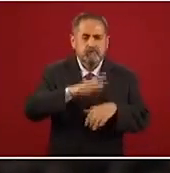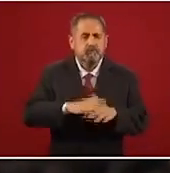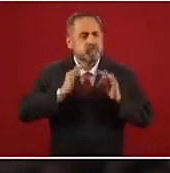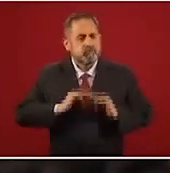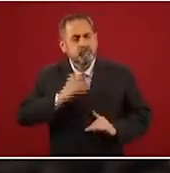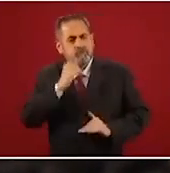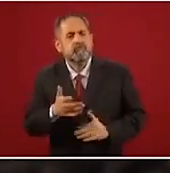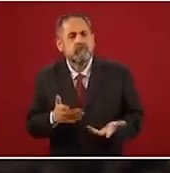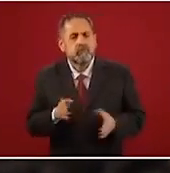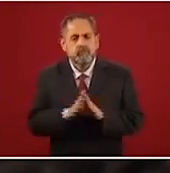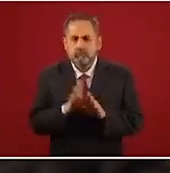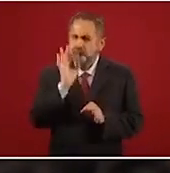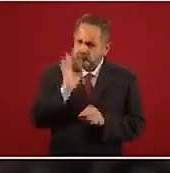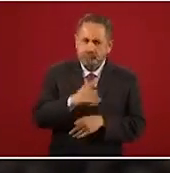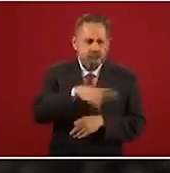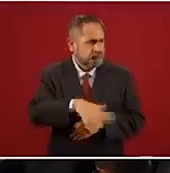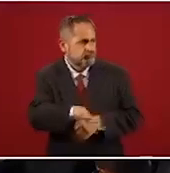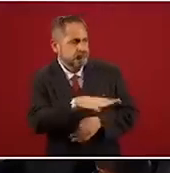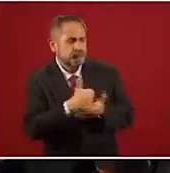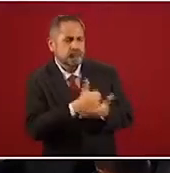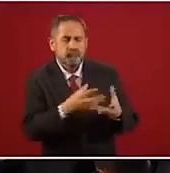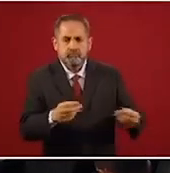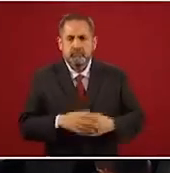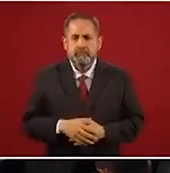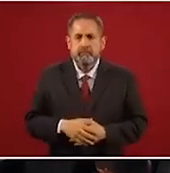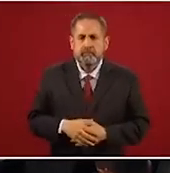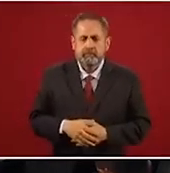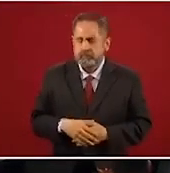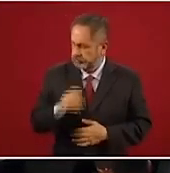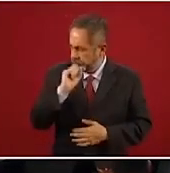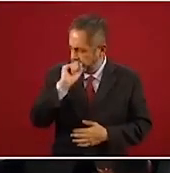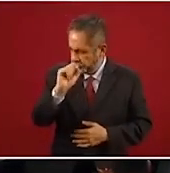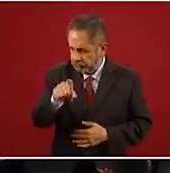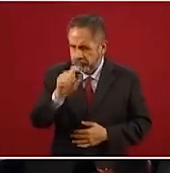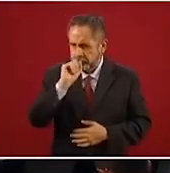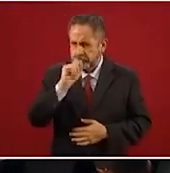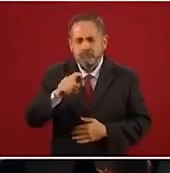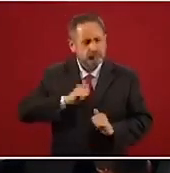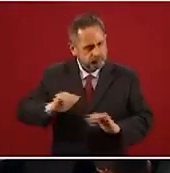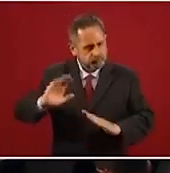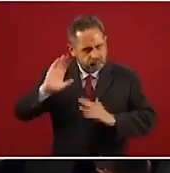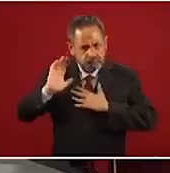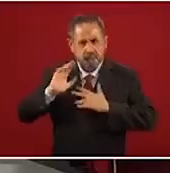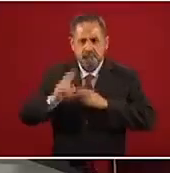y que se pueda hacer esta labor que están haciendo. El mismo compromiso, estamos trabajando,